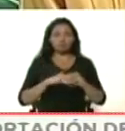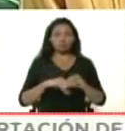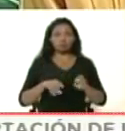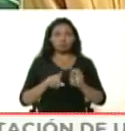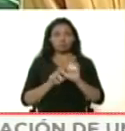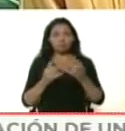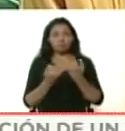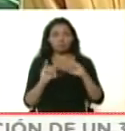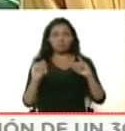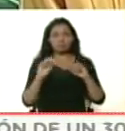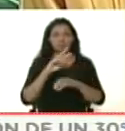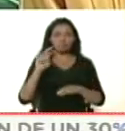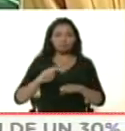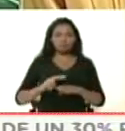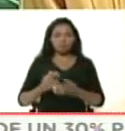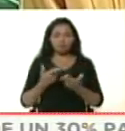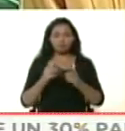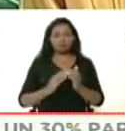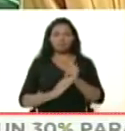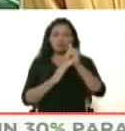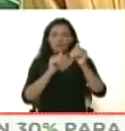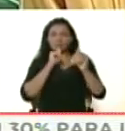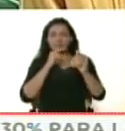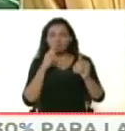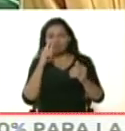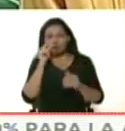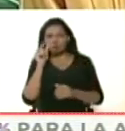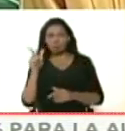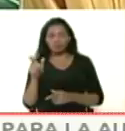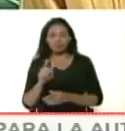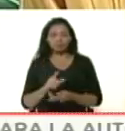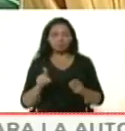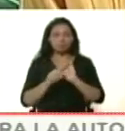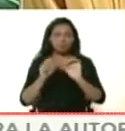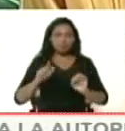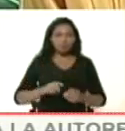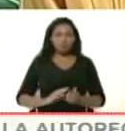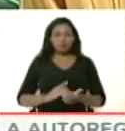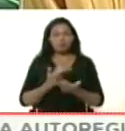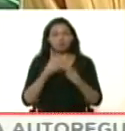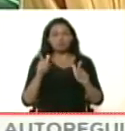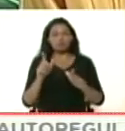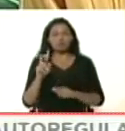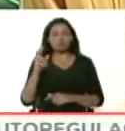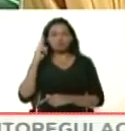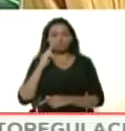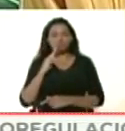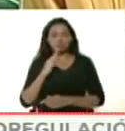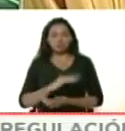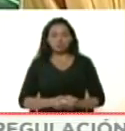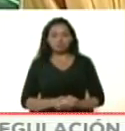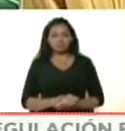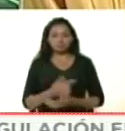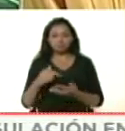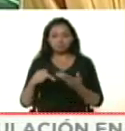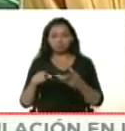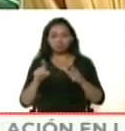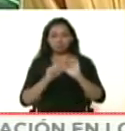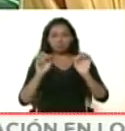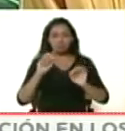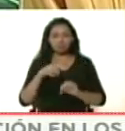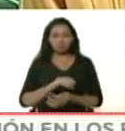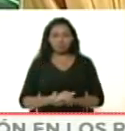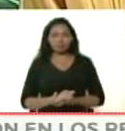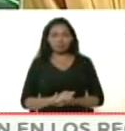de independencia nacional liderada por nuestros próceres y aunado a ello el libertador Simón Bolívar en varias de sus arengas a las